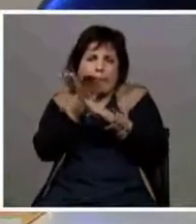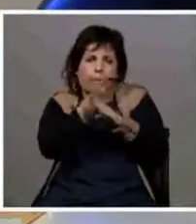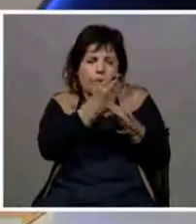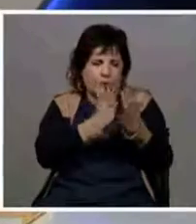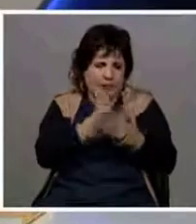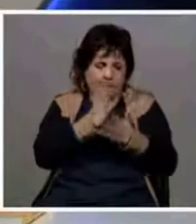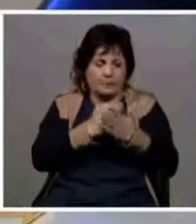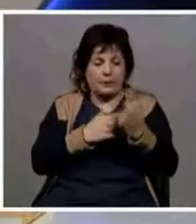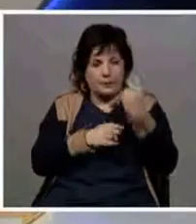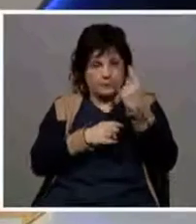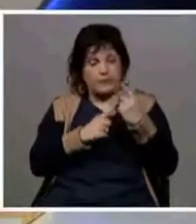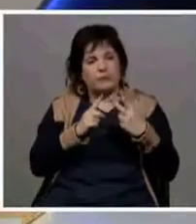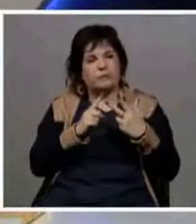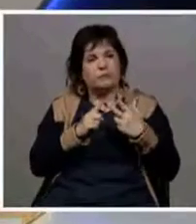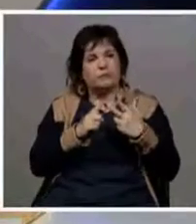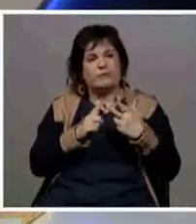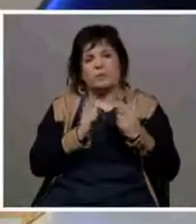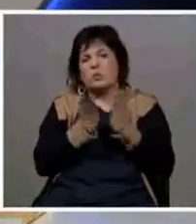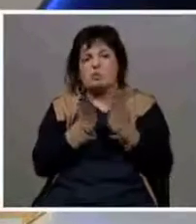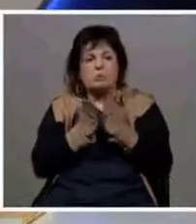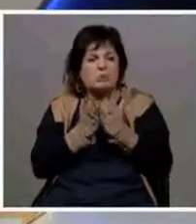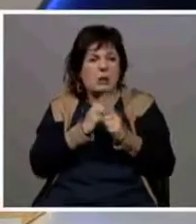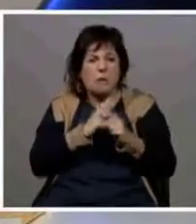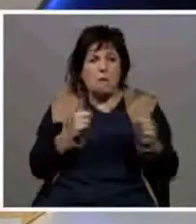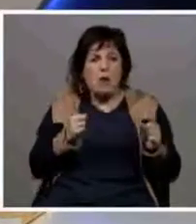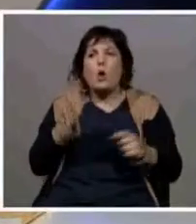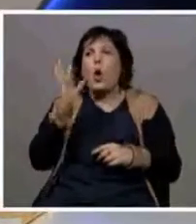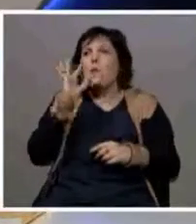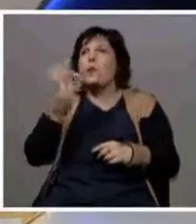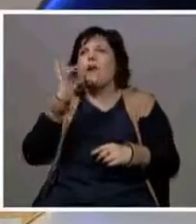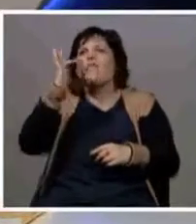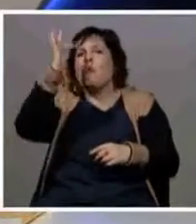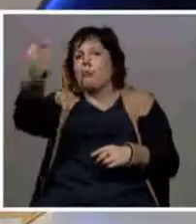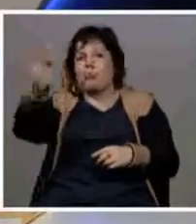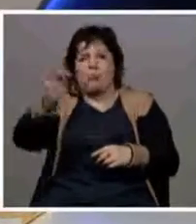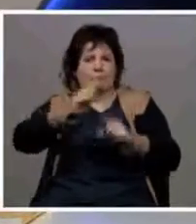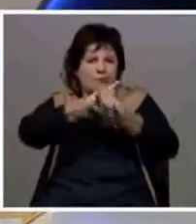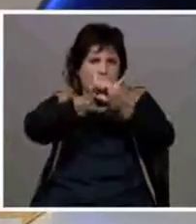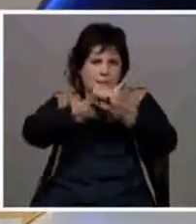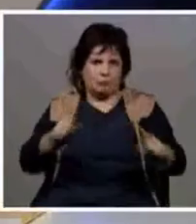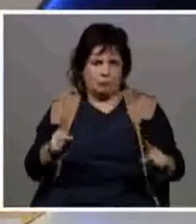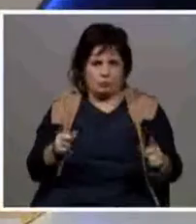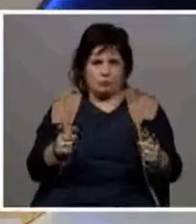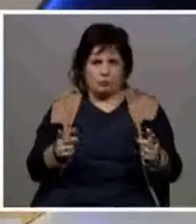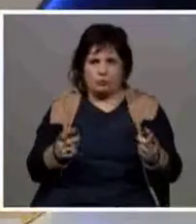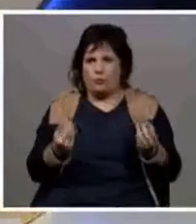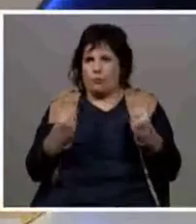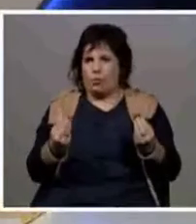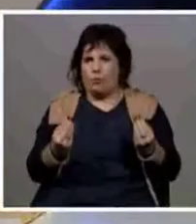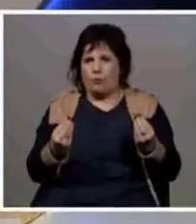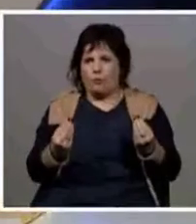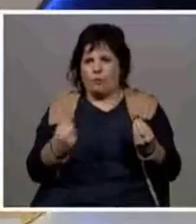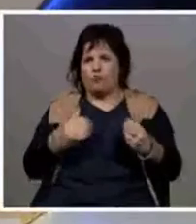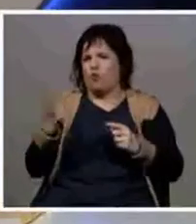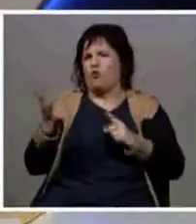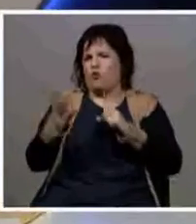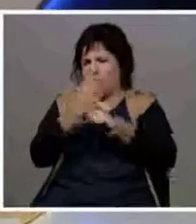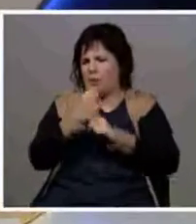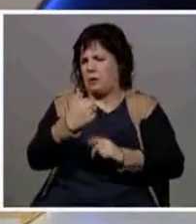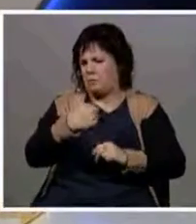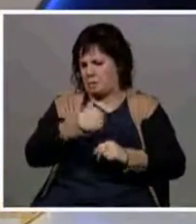y tampoco estudian con lo cual sus oportunidades a futuro están seriamente comprometidas en términos de lograr un